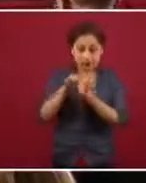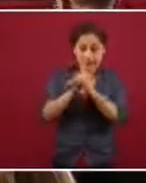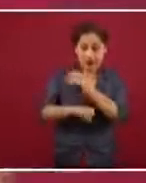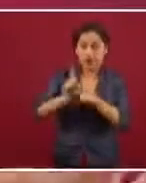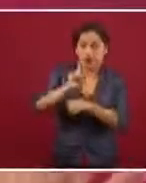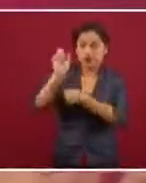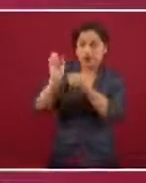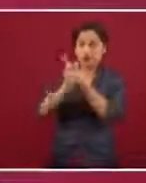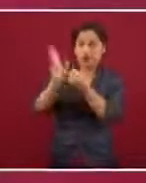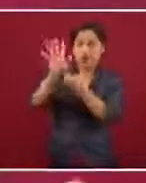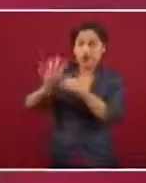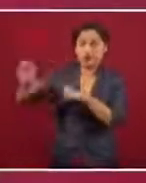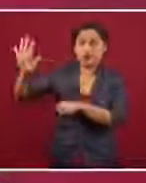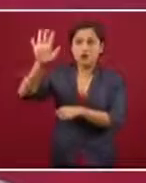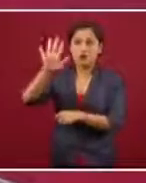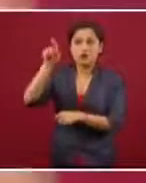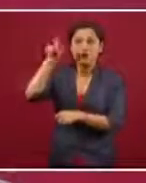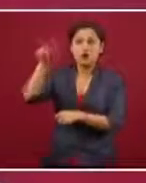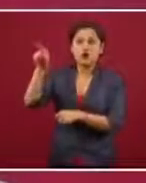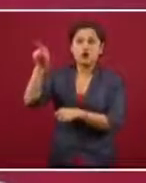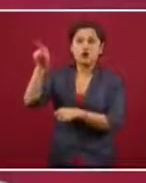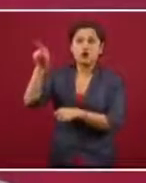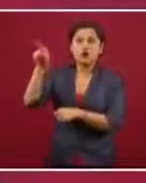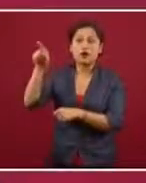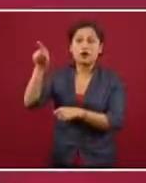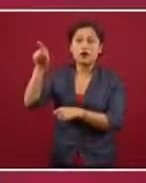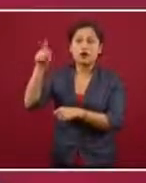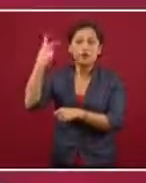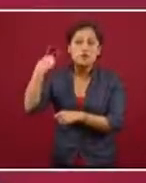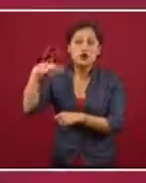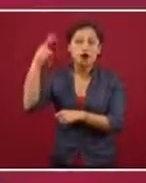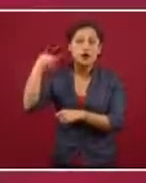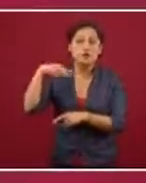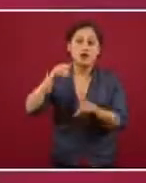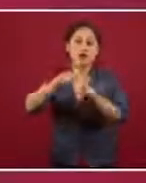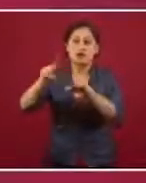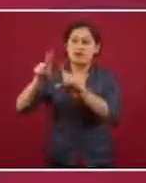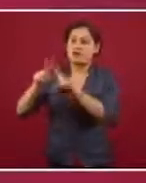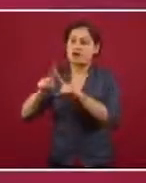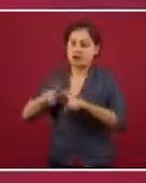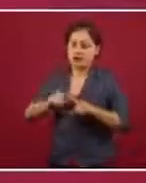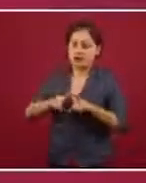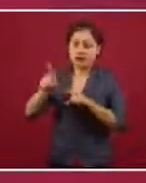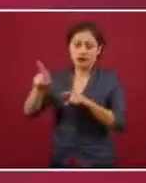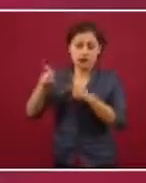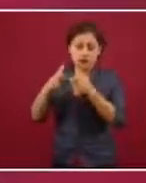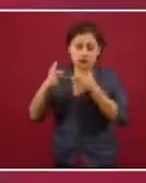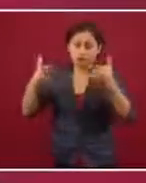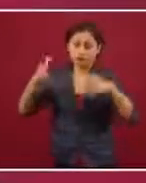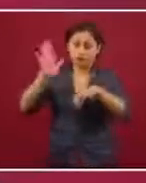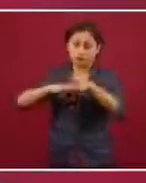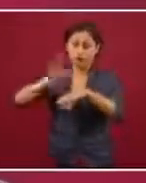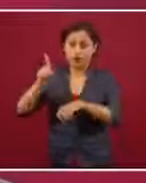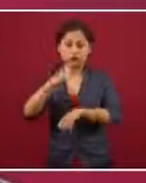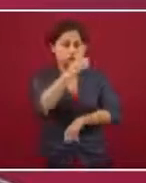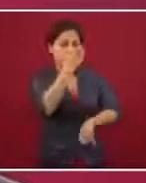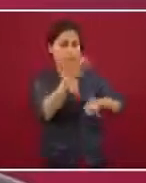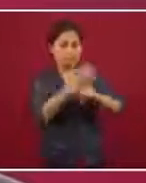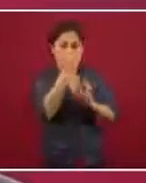una interconexión geográfica y también de viajes muchísimo más densa de la que puede tener Estados Unidos.